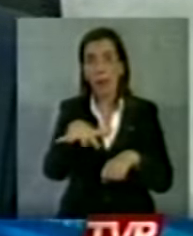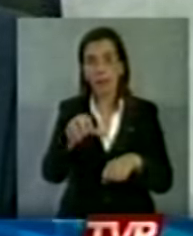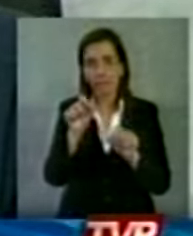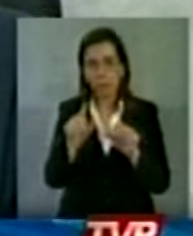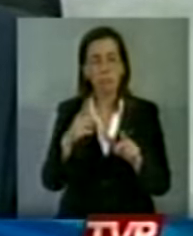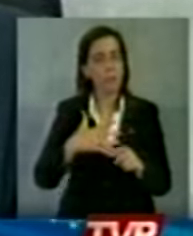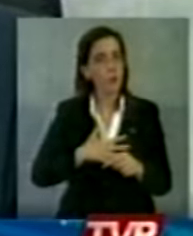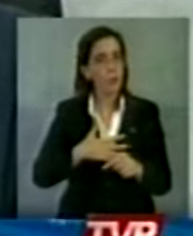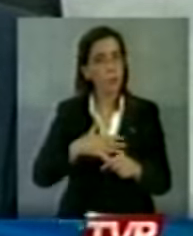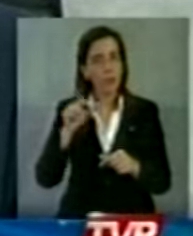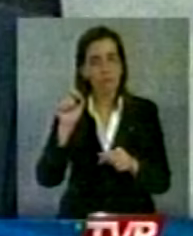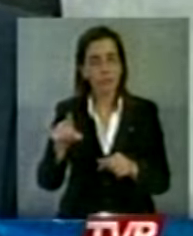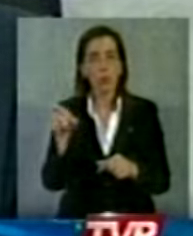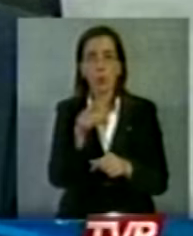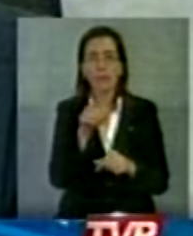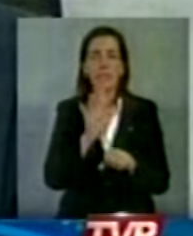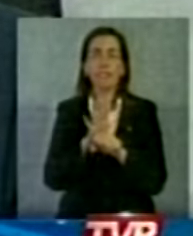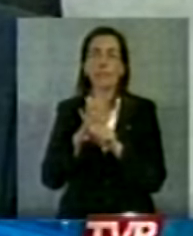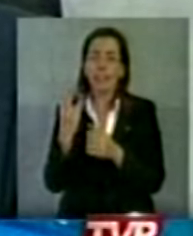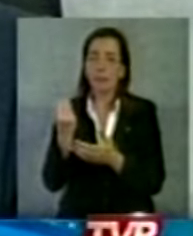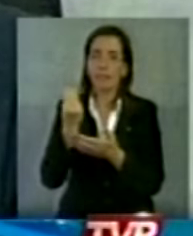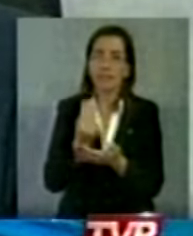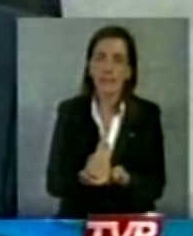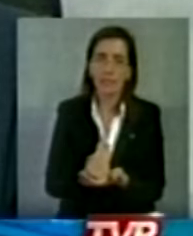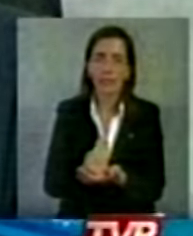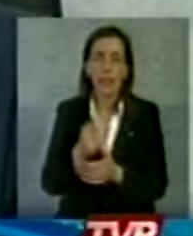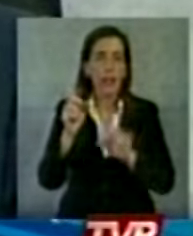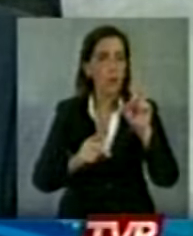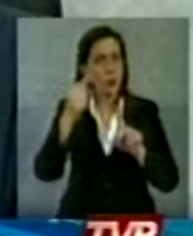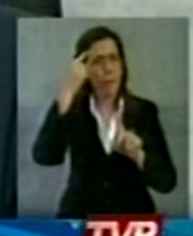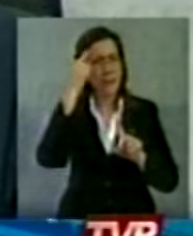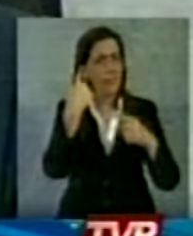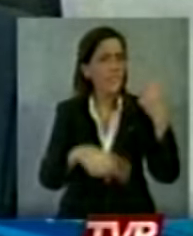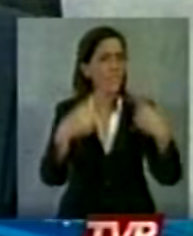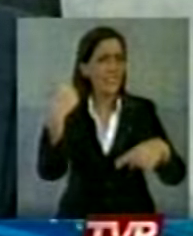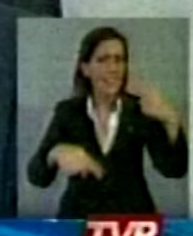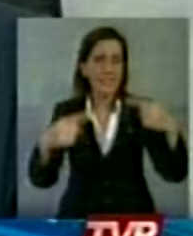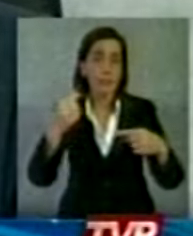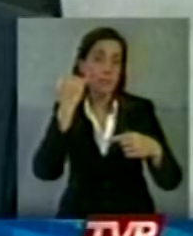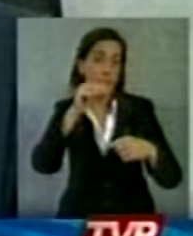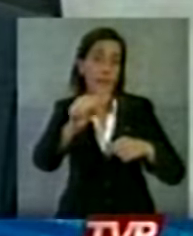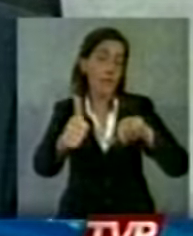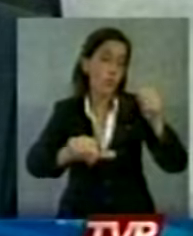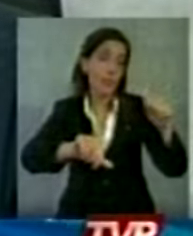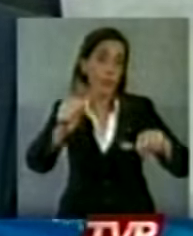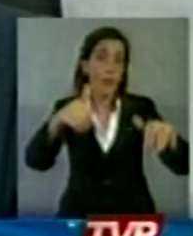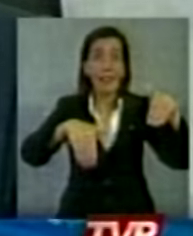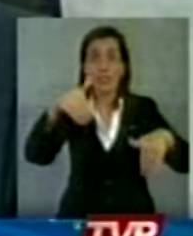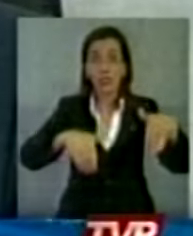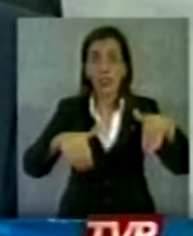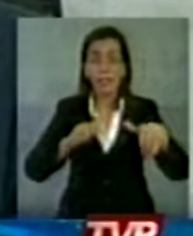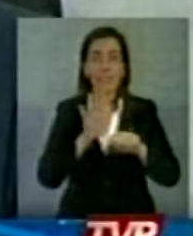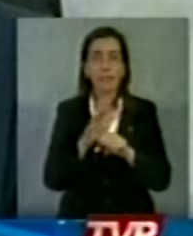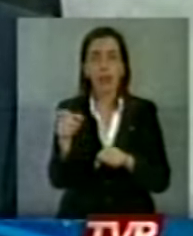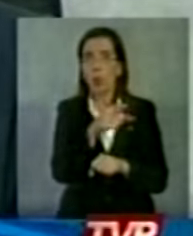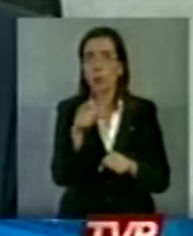democrático. Ustedes representan la variedad del interés ciudadano y ustedes poseen